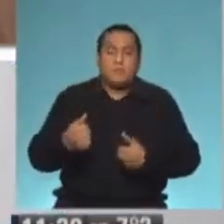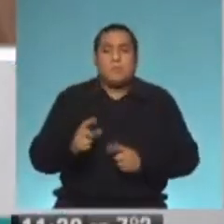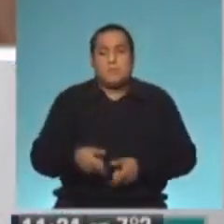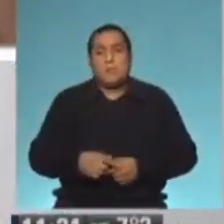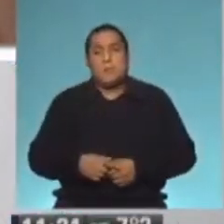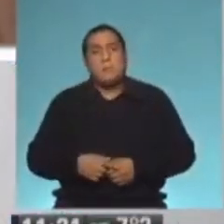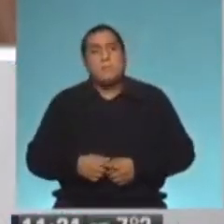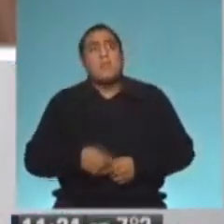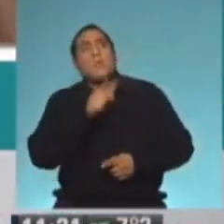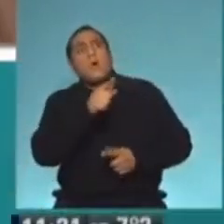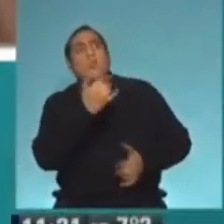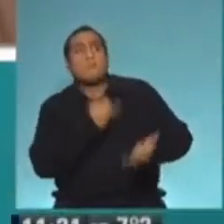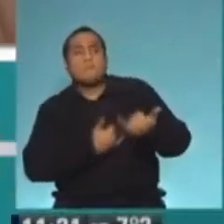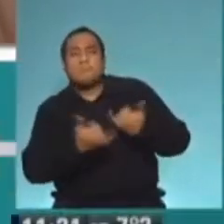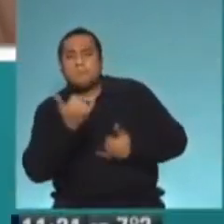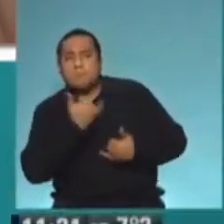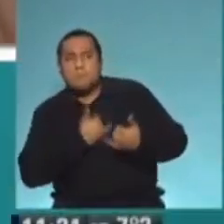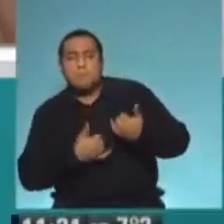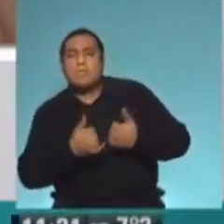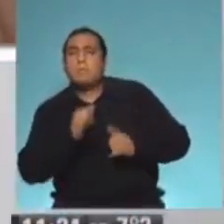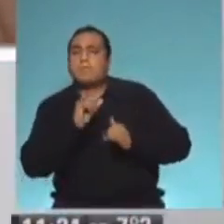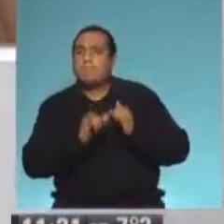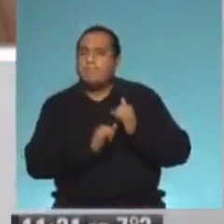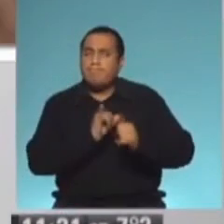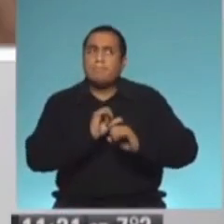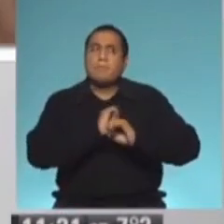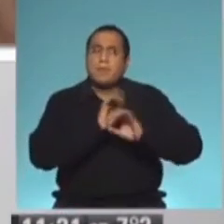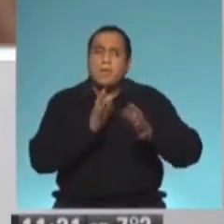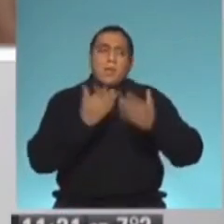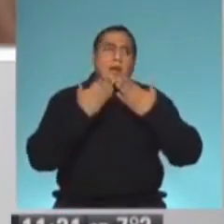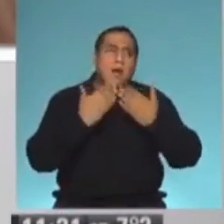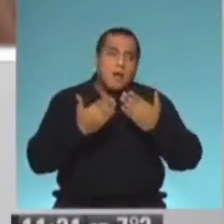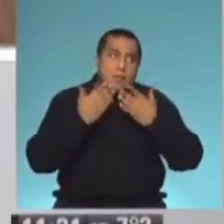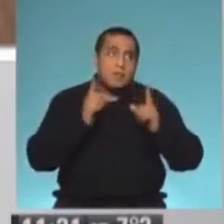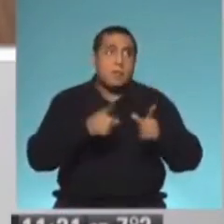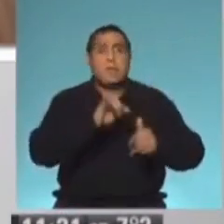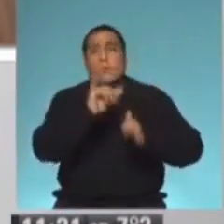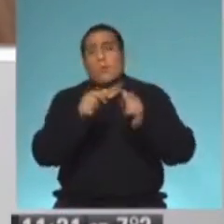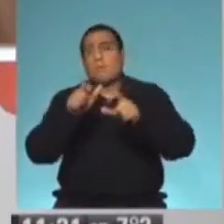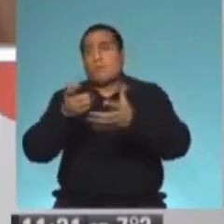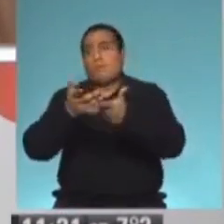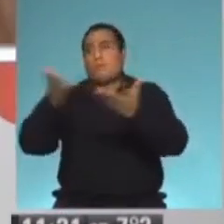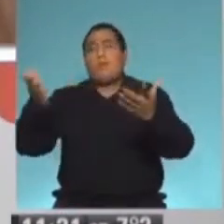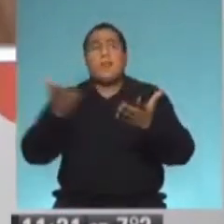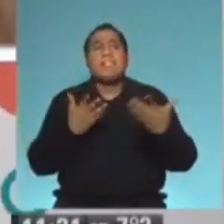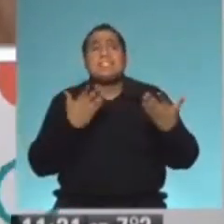¿no? bien, Carolina, gracias por este testimonio, por No, contarnos gracias, y por contarle a la gente que esto es un